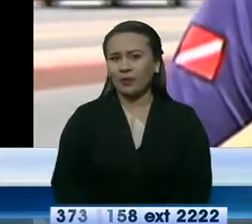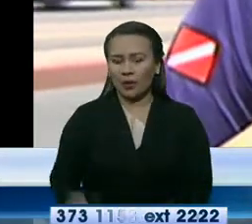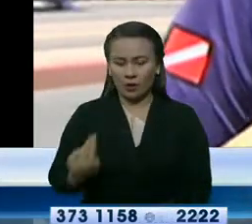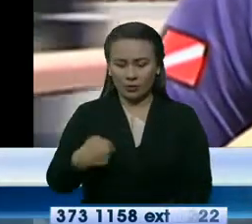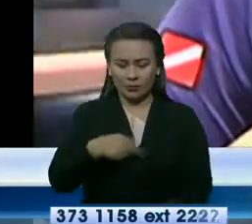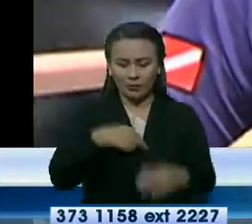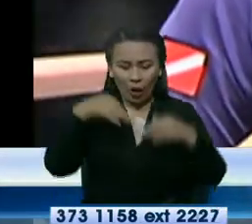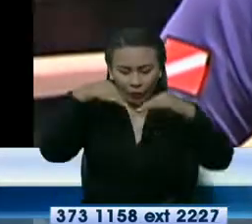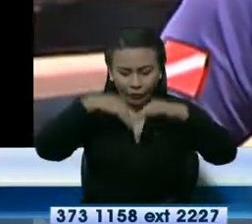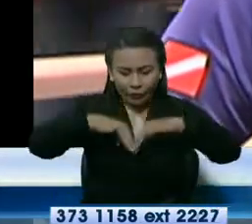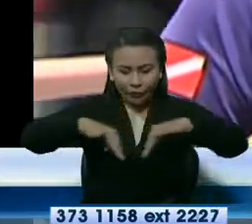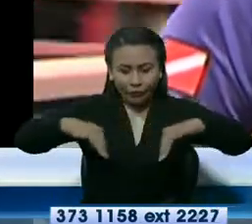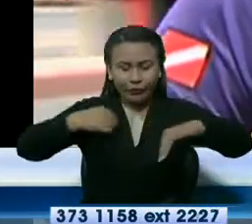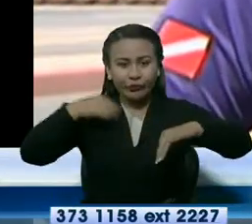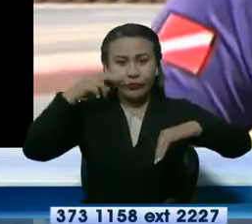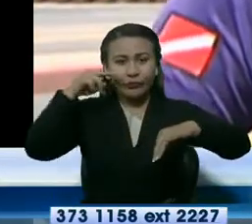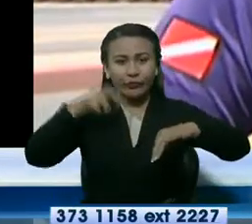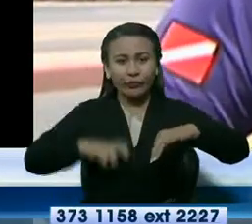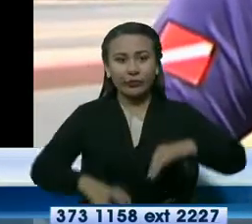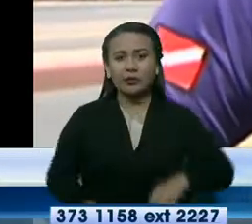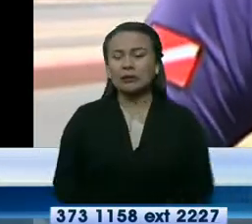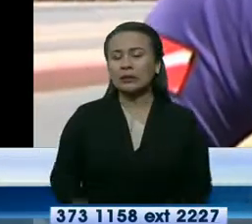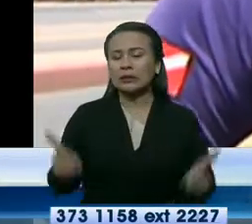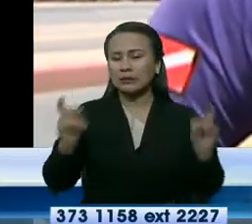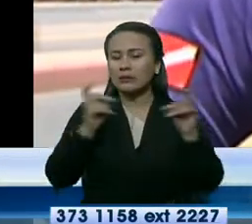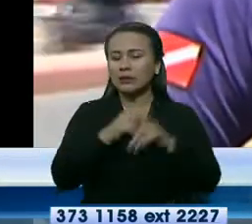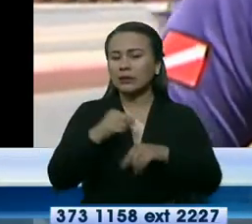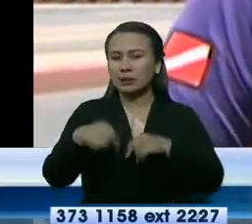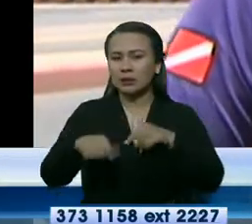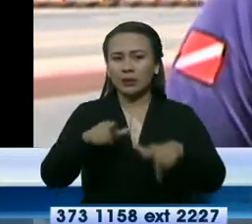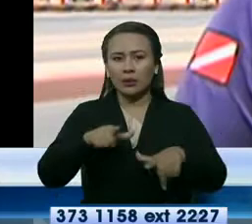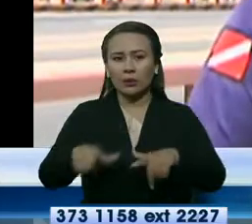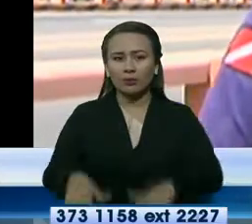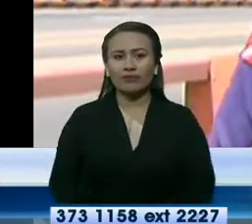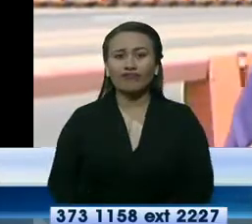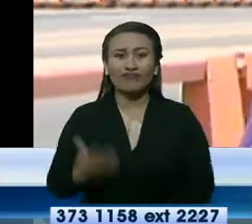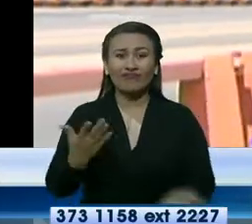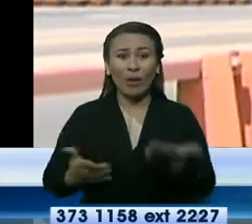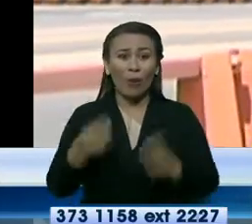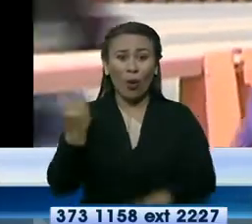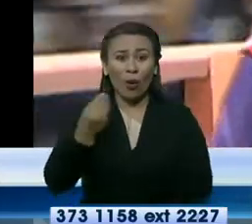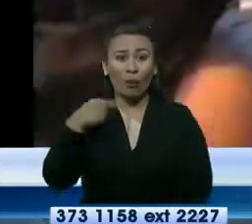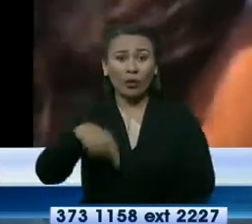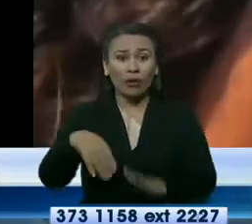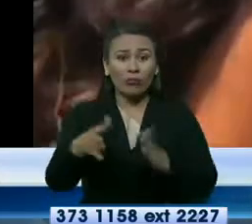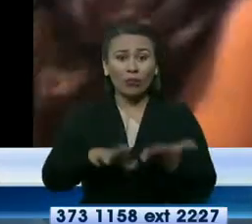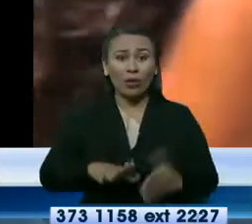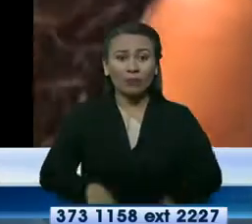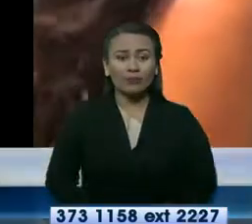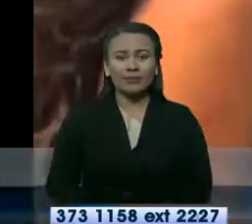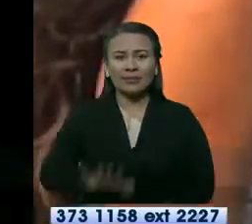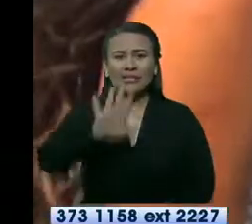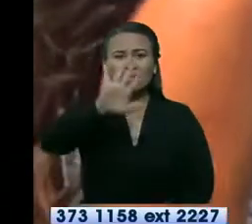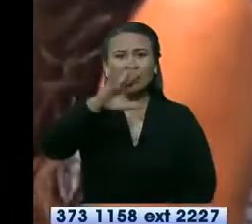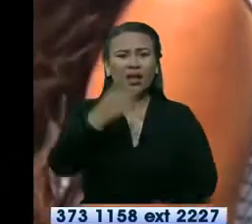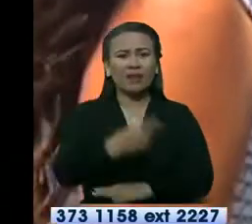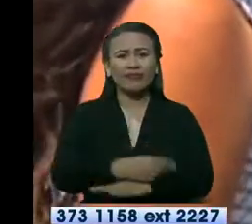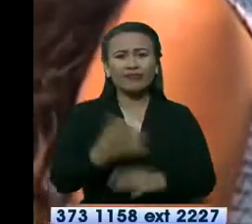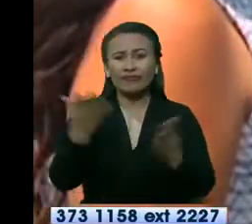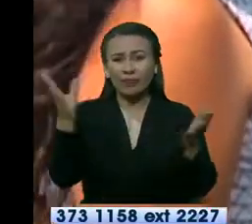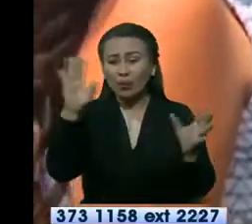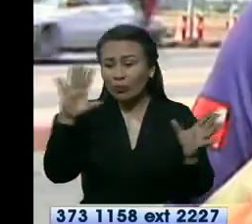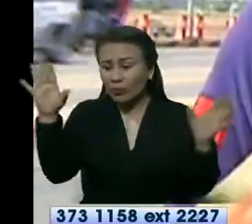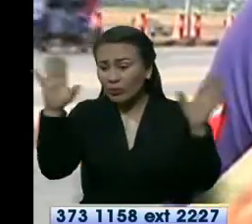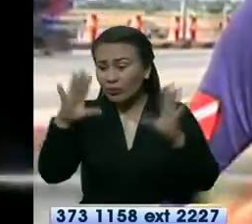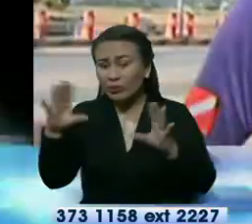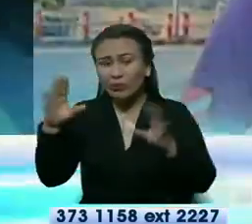río, que pueda que en estos lugares esté el joven fallecido. Son 5 días, pero igual tenemos